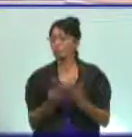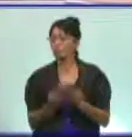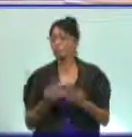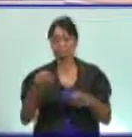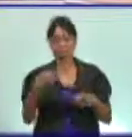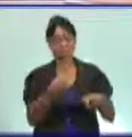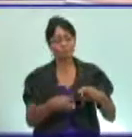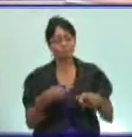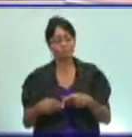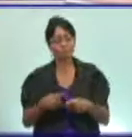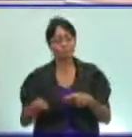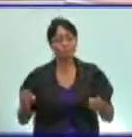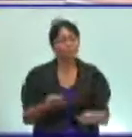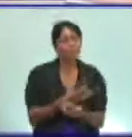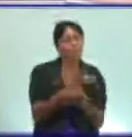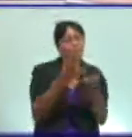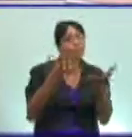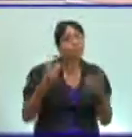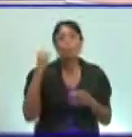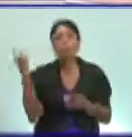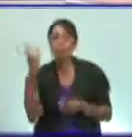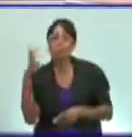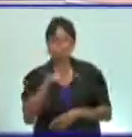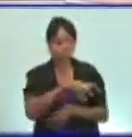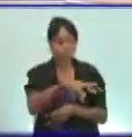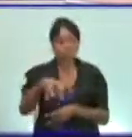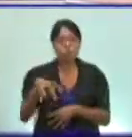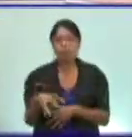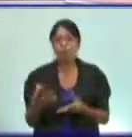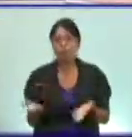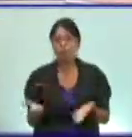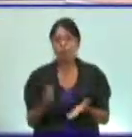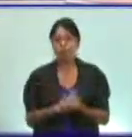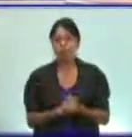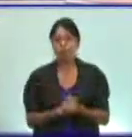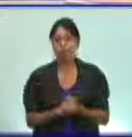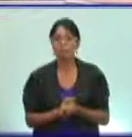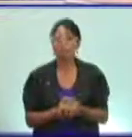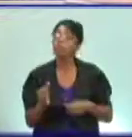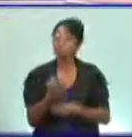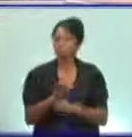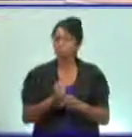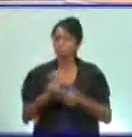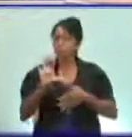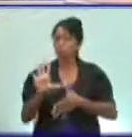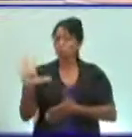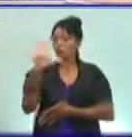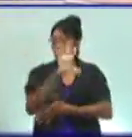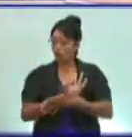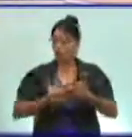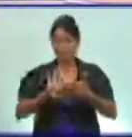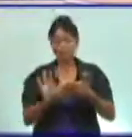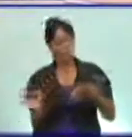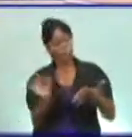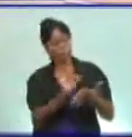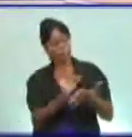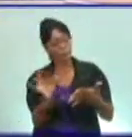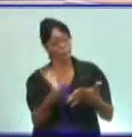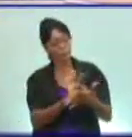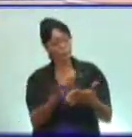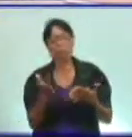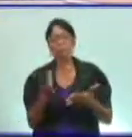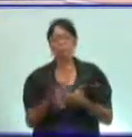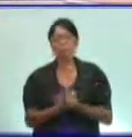están distribuidos, dónde ocurren los ciclones. Siempre el trabajo con el mapa es importante, utilizar el atlas para hacer todos estos elementos.